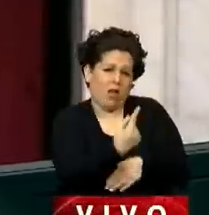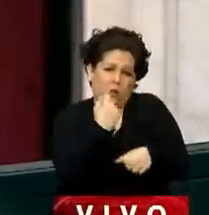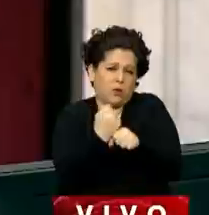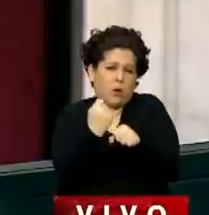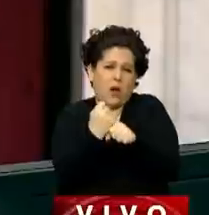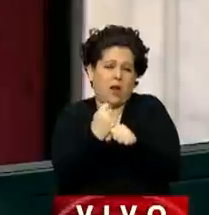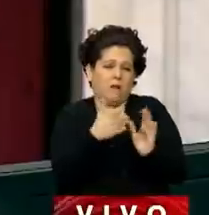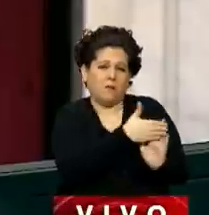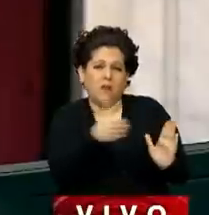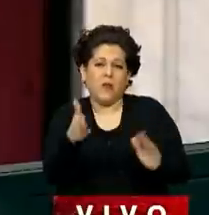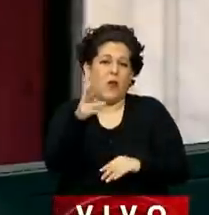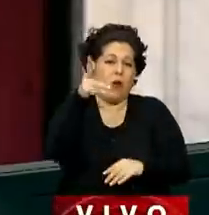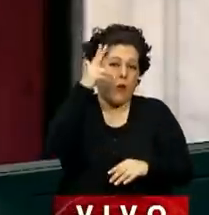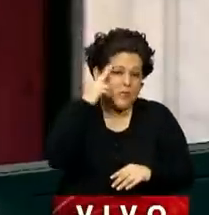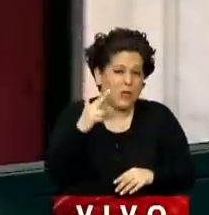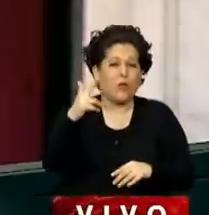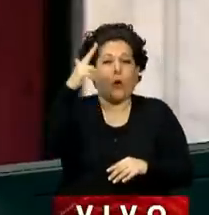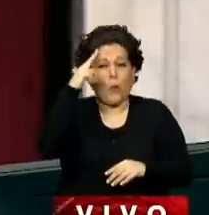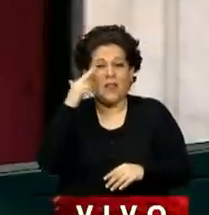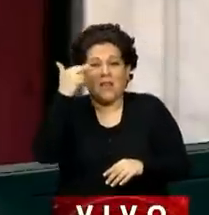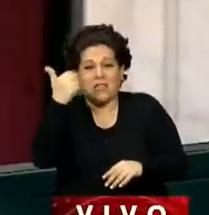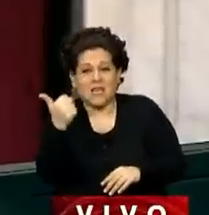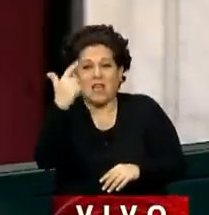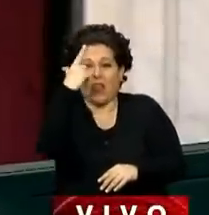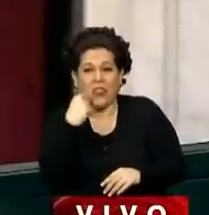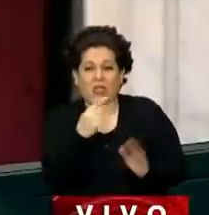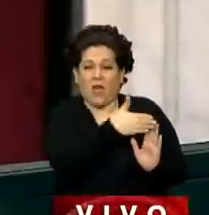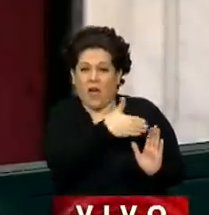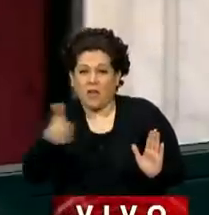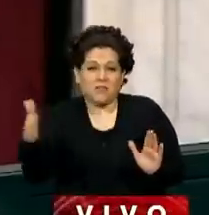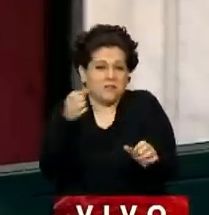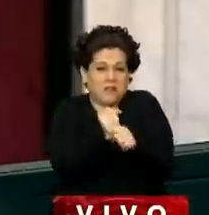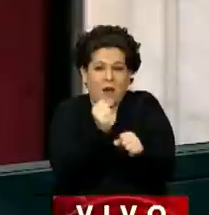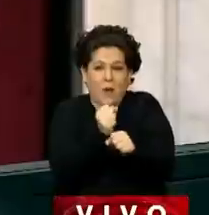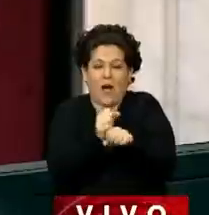estos 996 días que me tocó estar al frente de la Cámara,